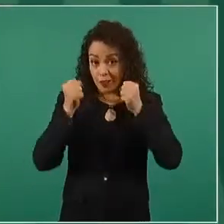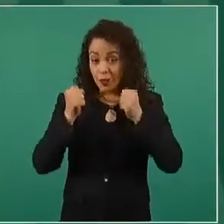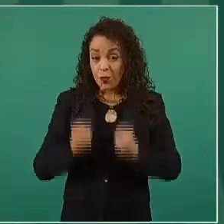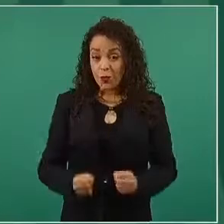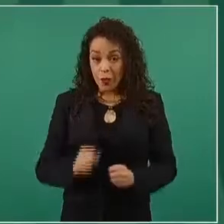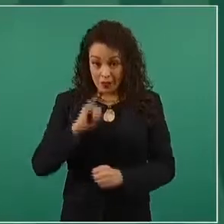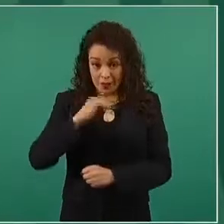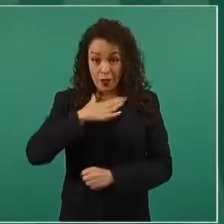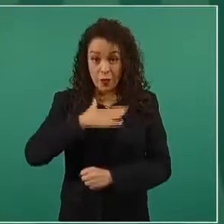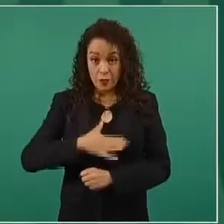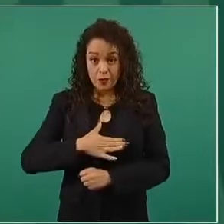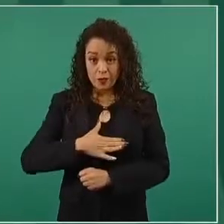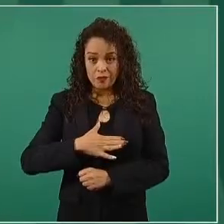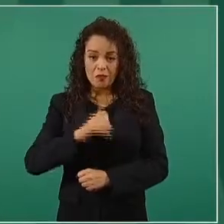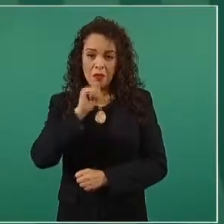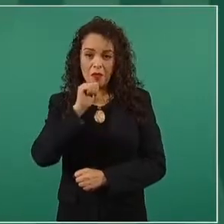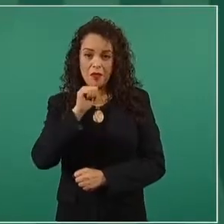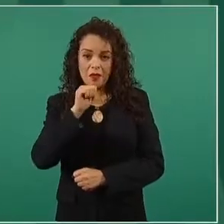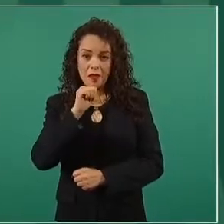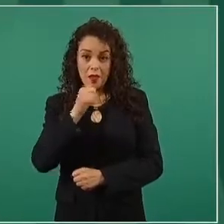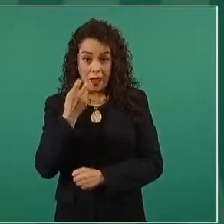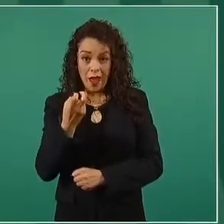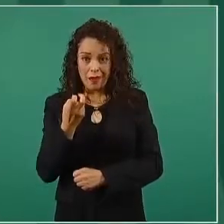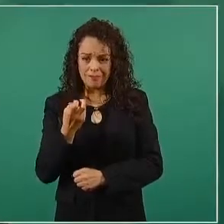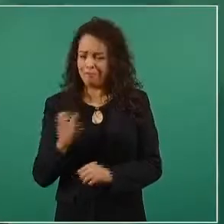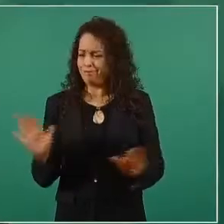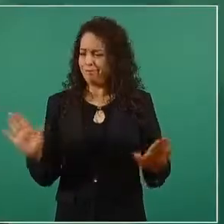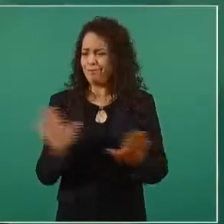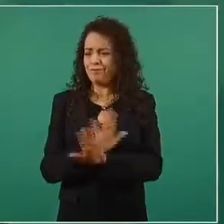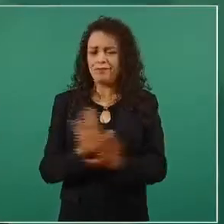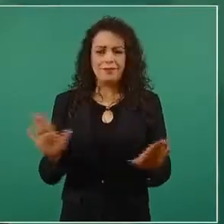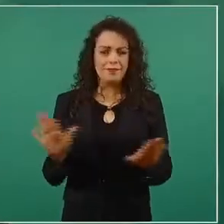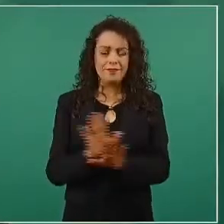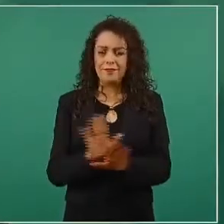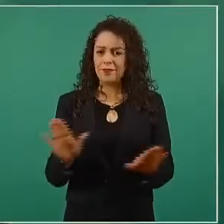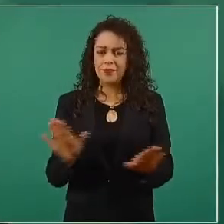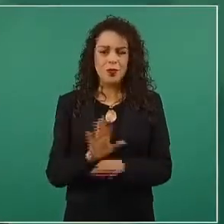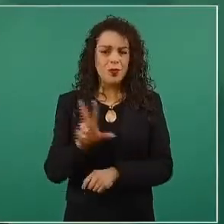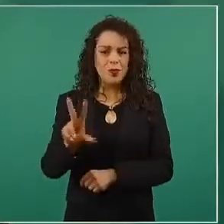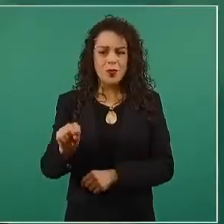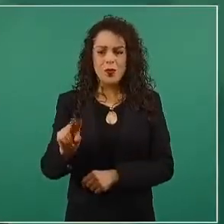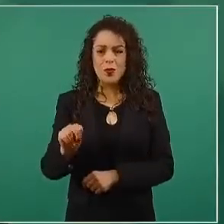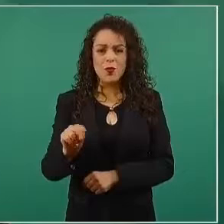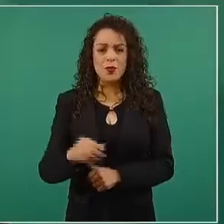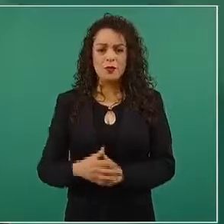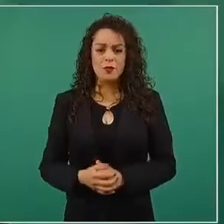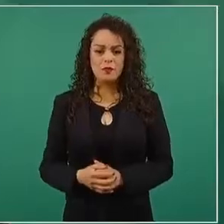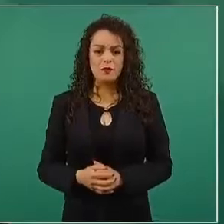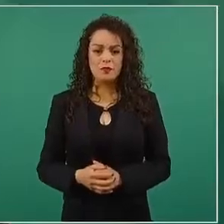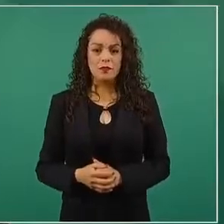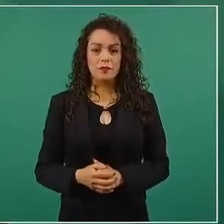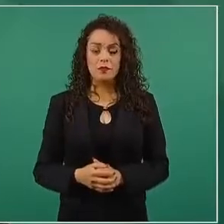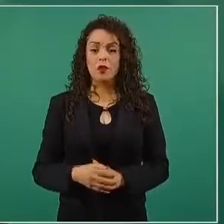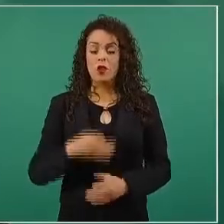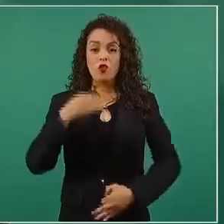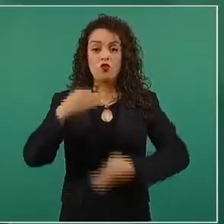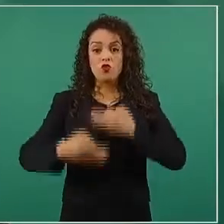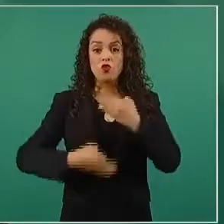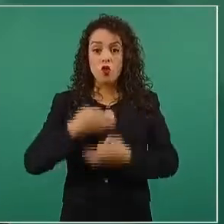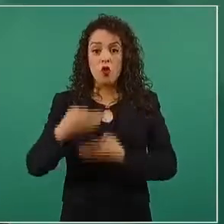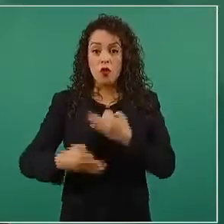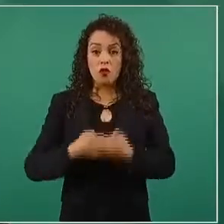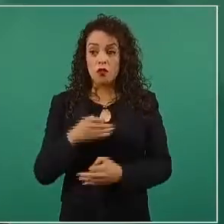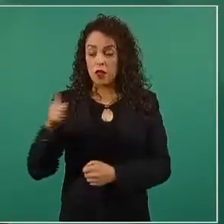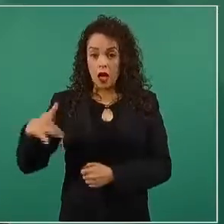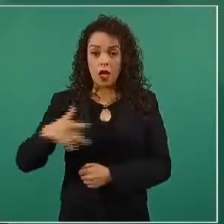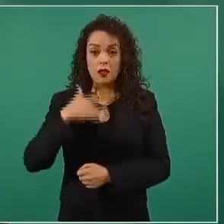de que haya justicia. No, aquí no hay nadie que no tenga vocación